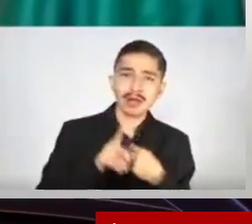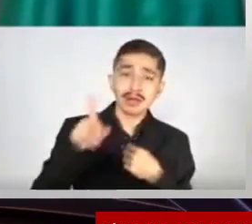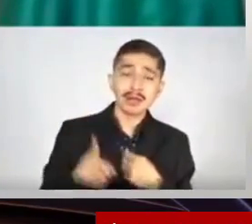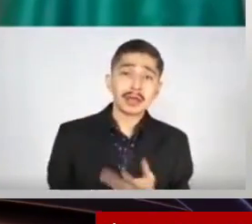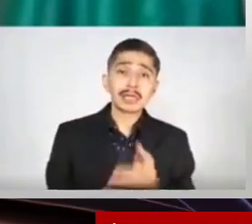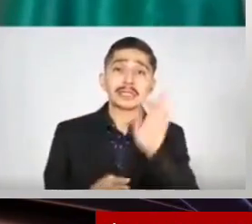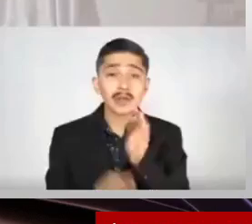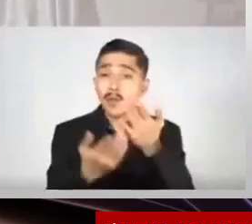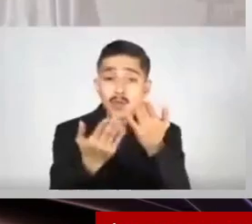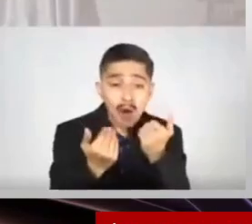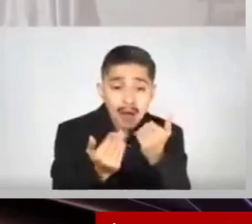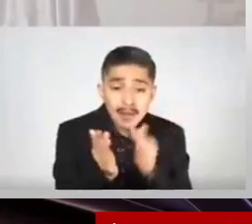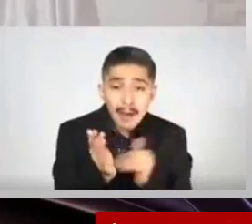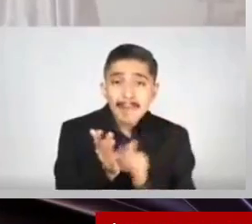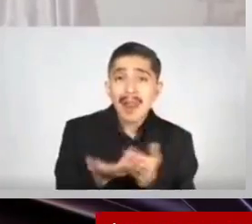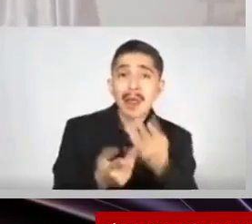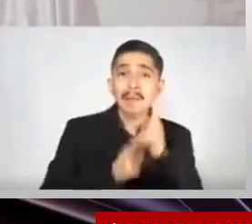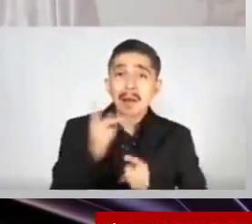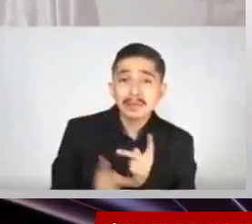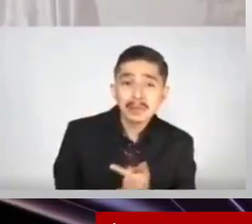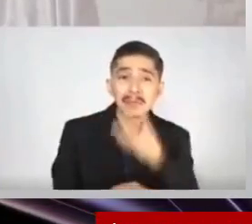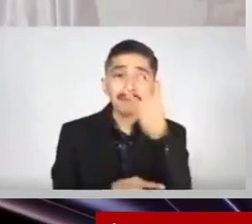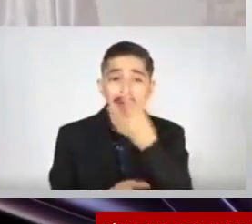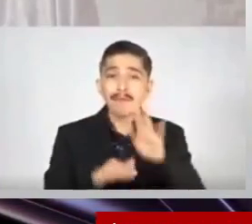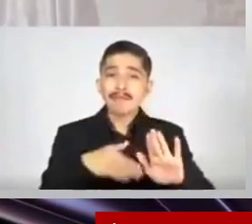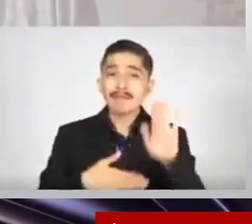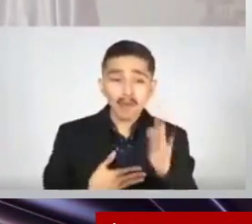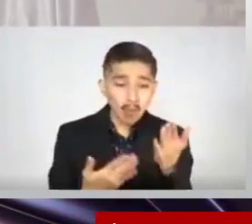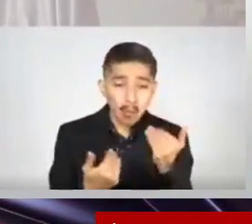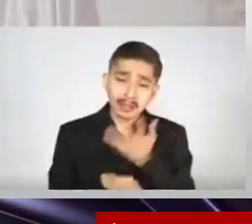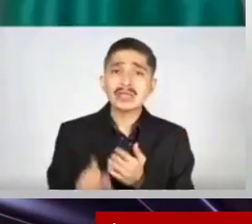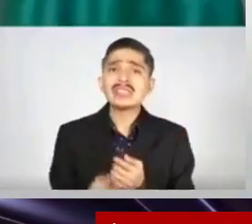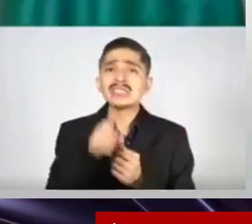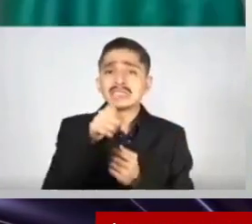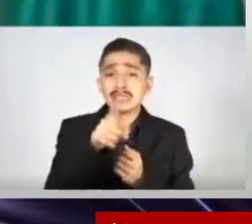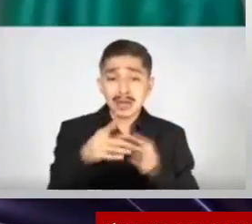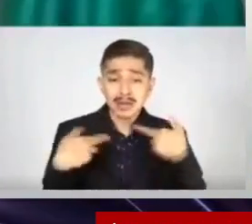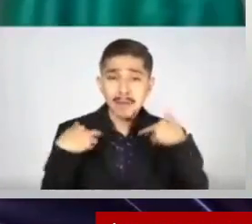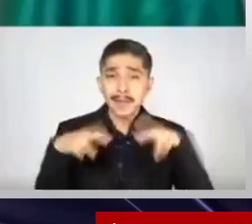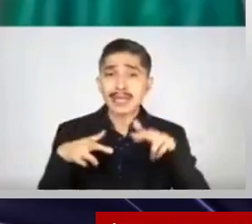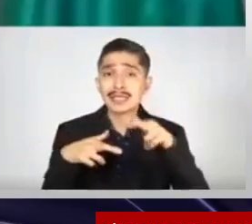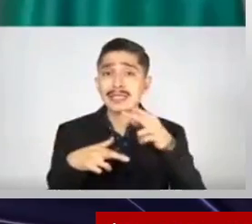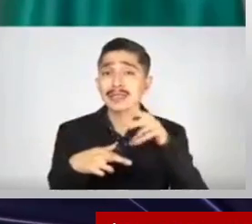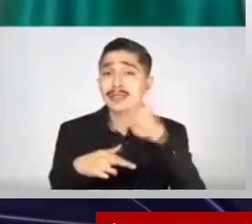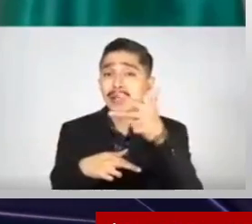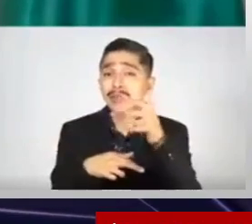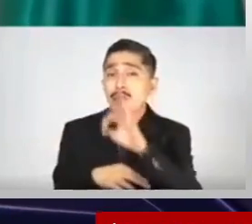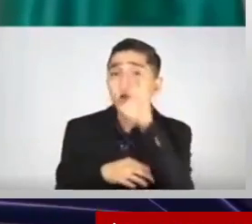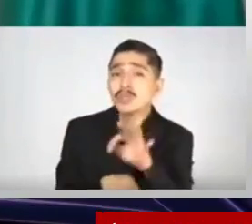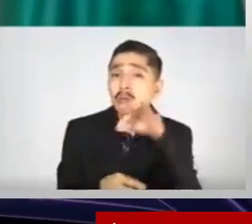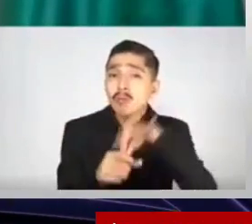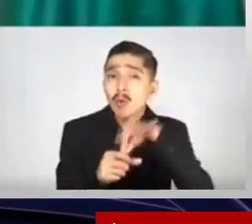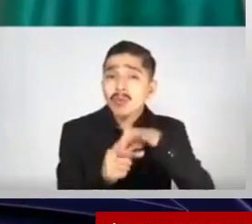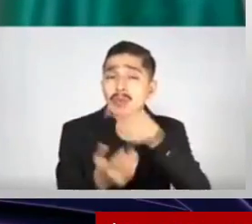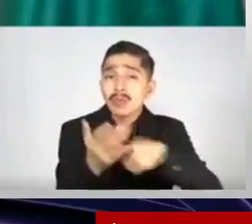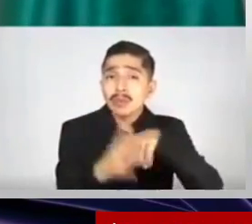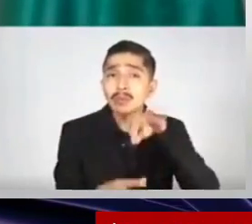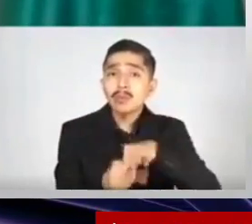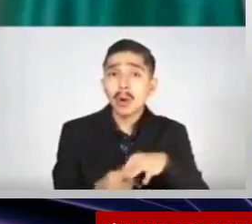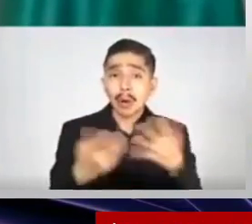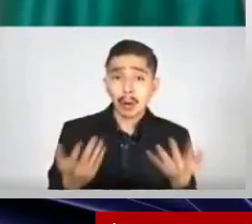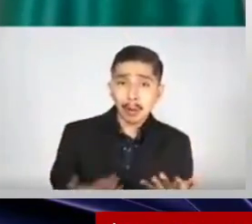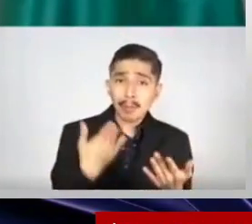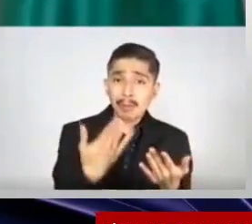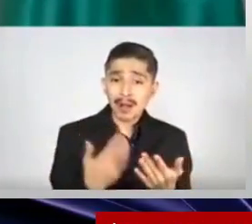incluso para los que todavía no tienen papeles en este país y ustedes representan el 13 por ciento de la población